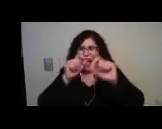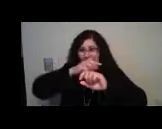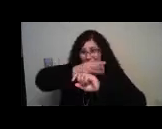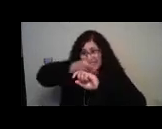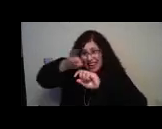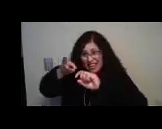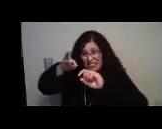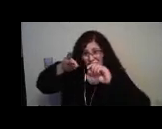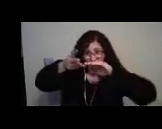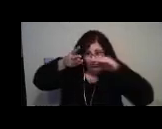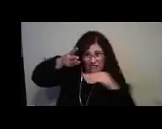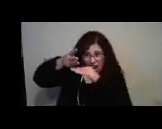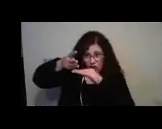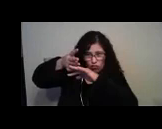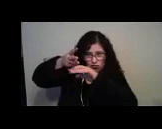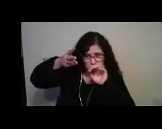¿ya?